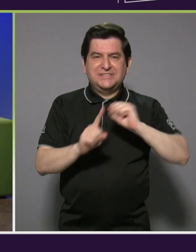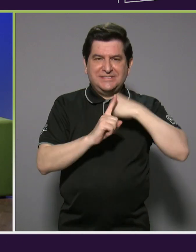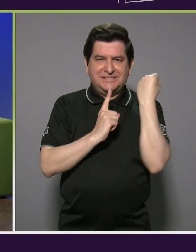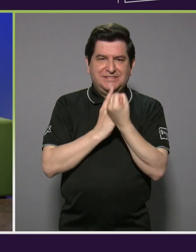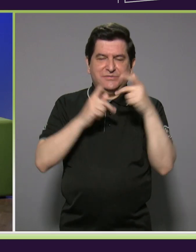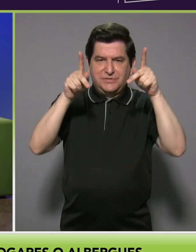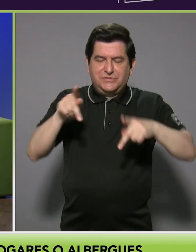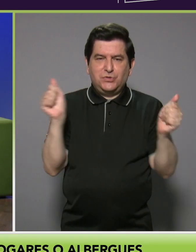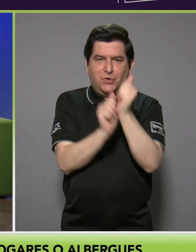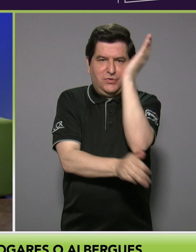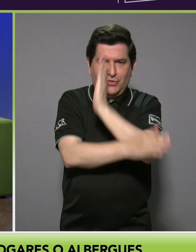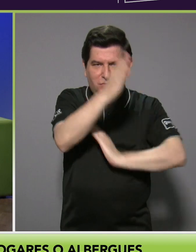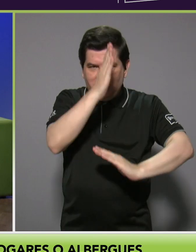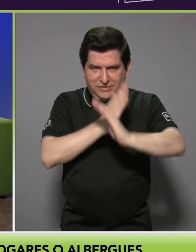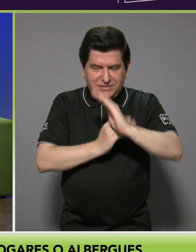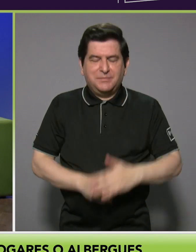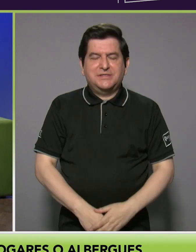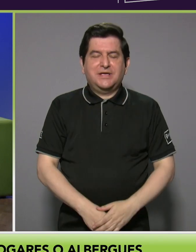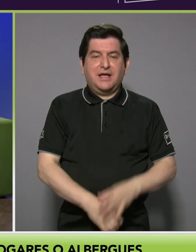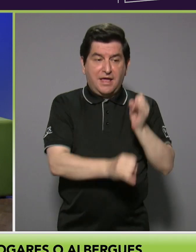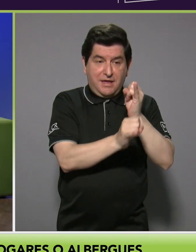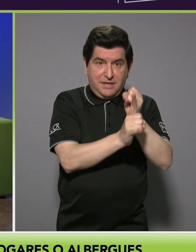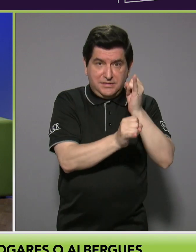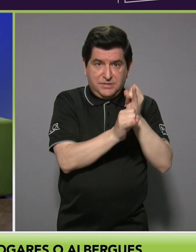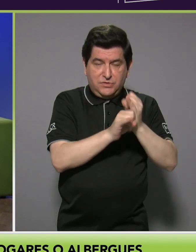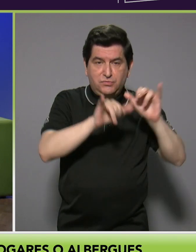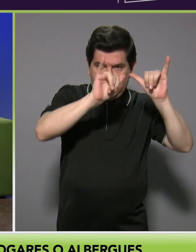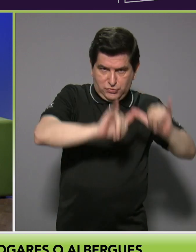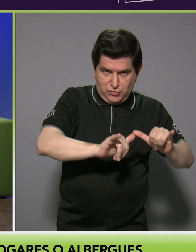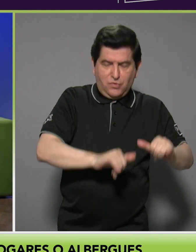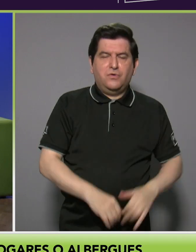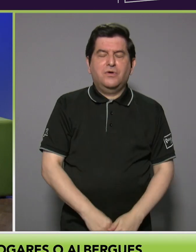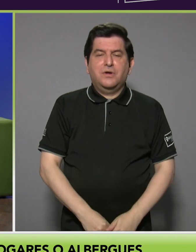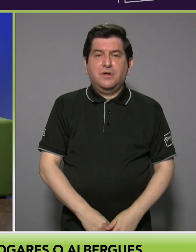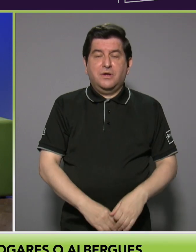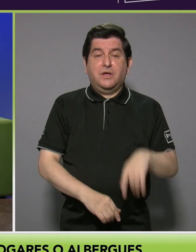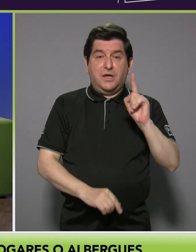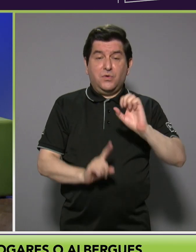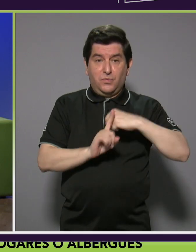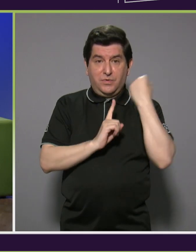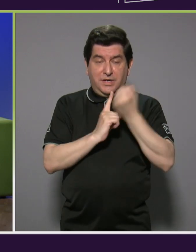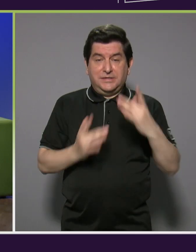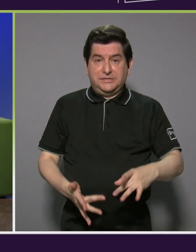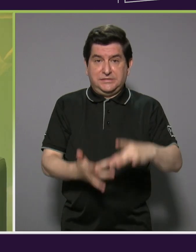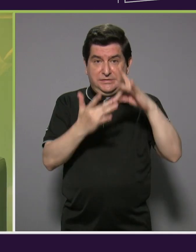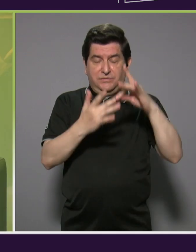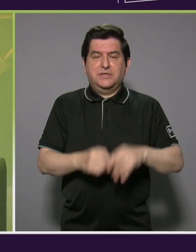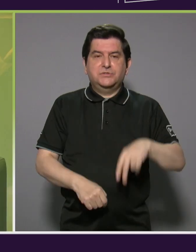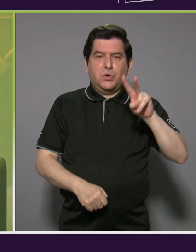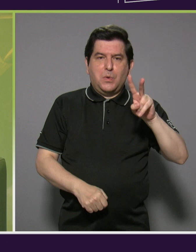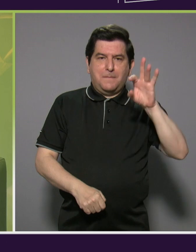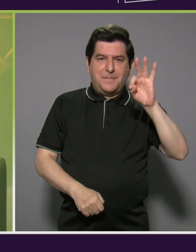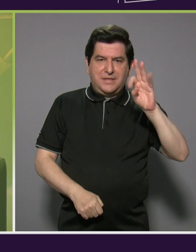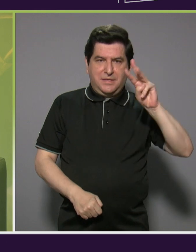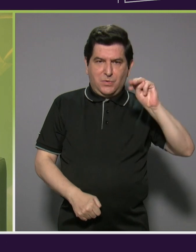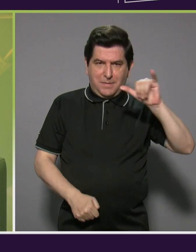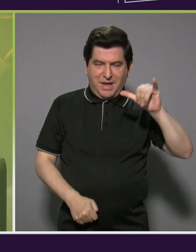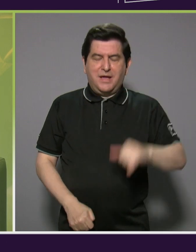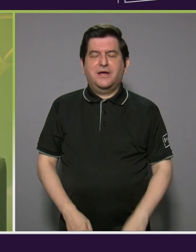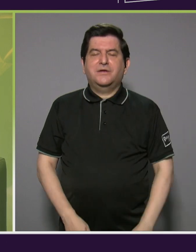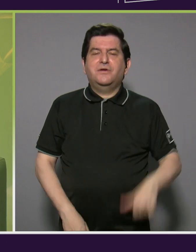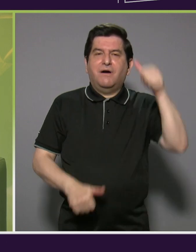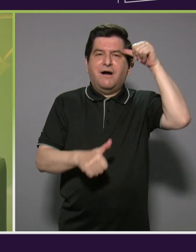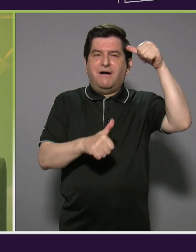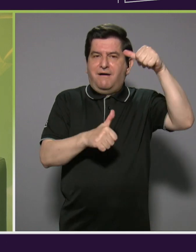de las personas con discapacidad institucionalizadas y, bueno, en una fecha muy especial porque este 29 de mayo se